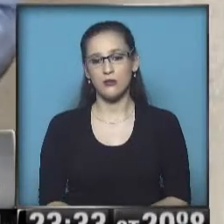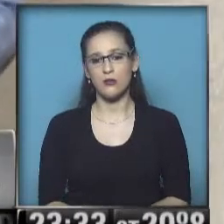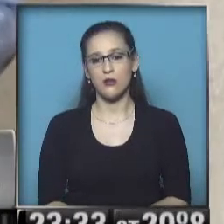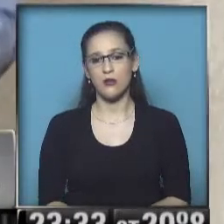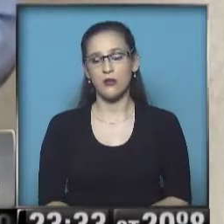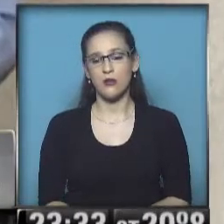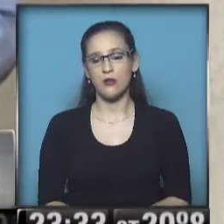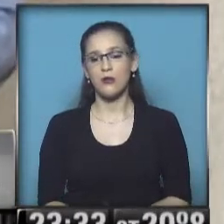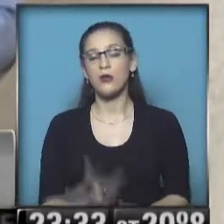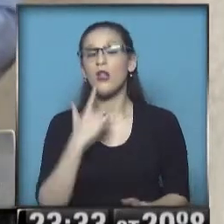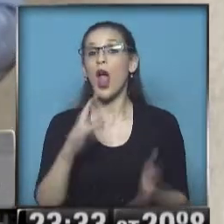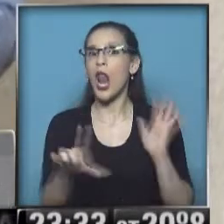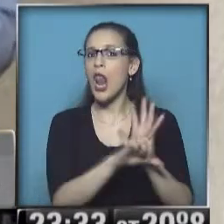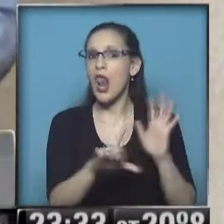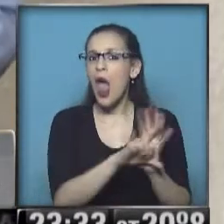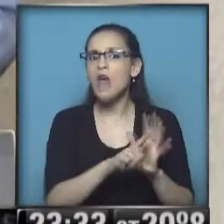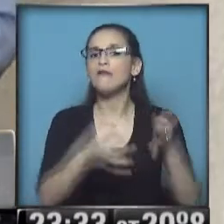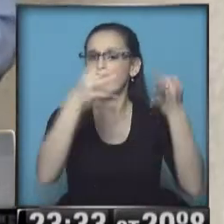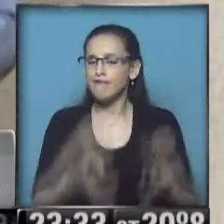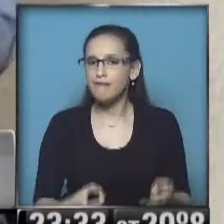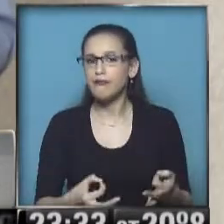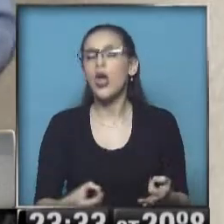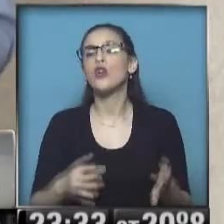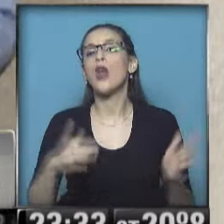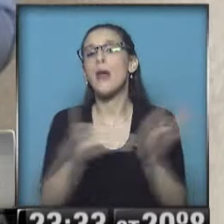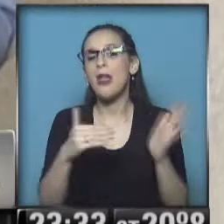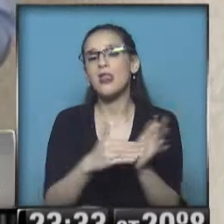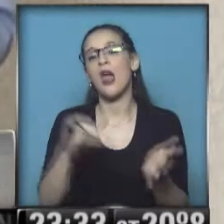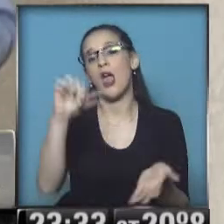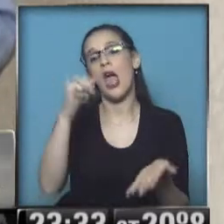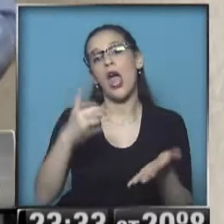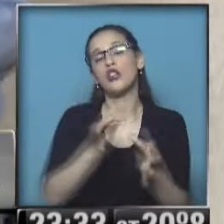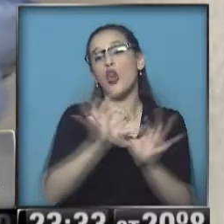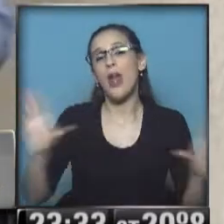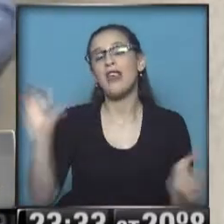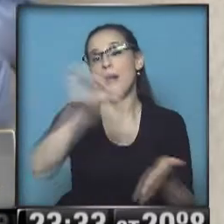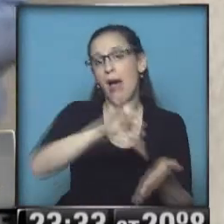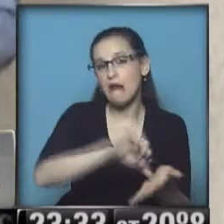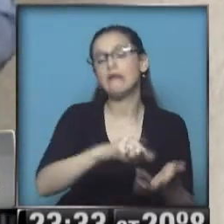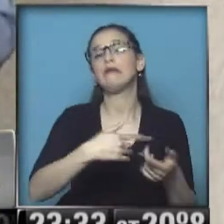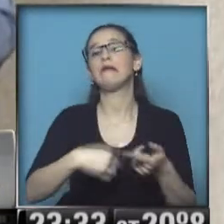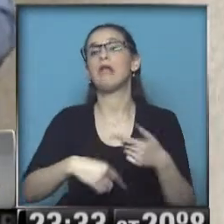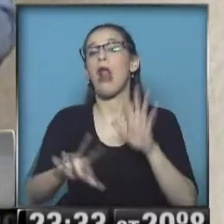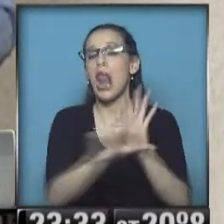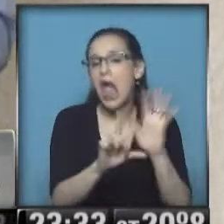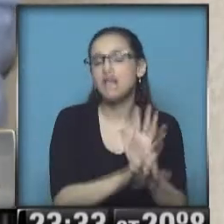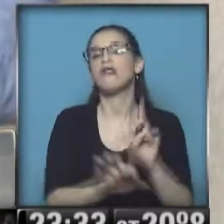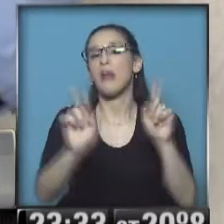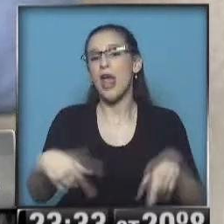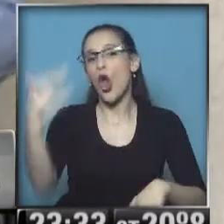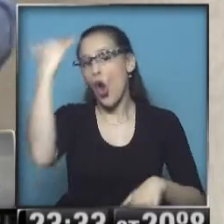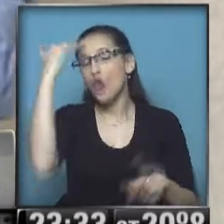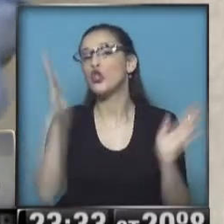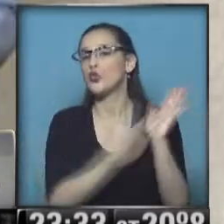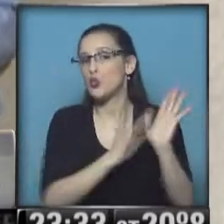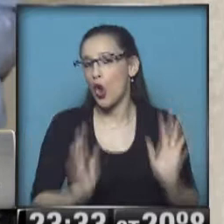legalidad derivada de la soberanía del país, de la Constitución y de las leyes. Nosotros esperamos obviamente que